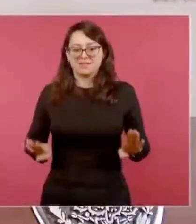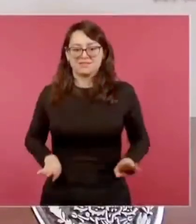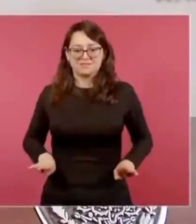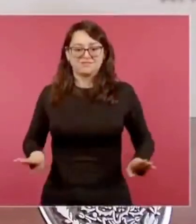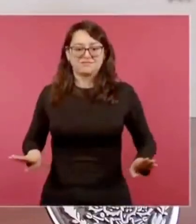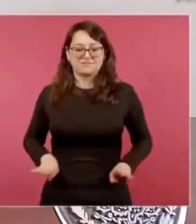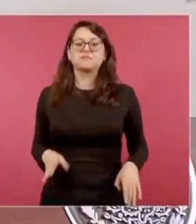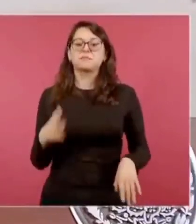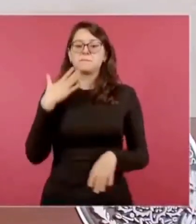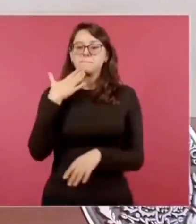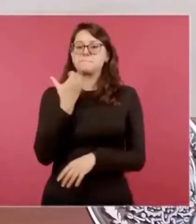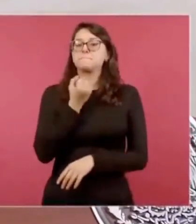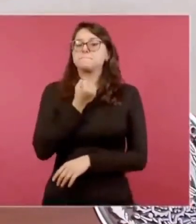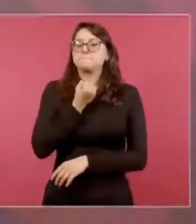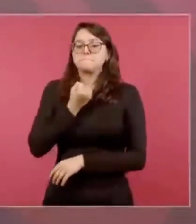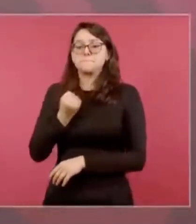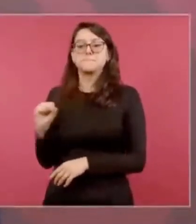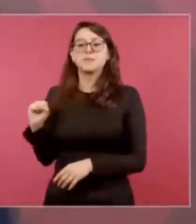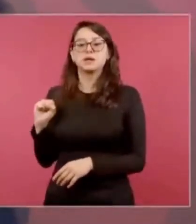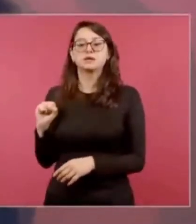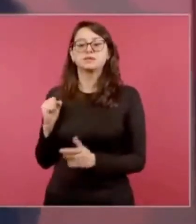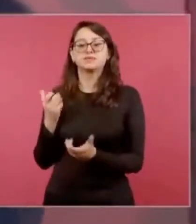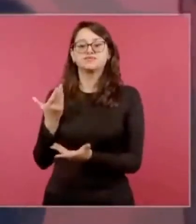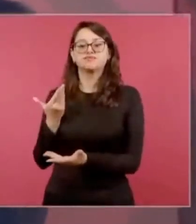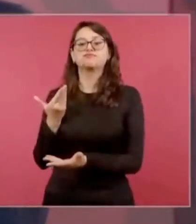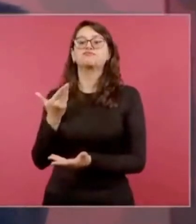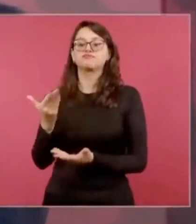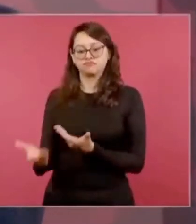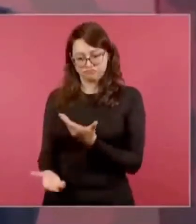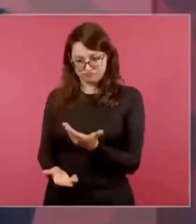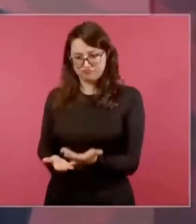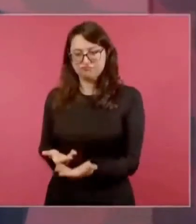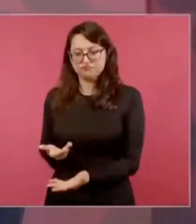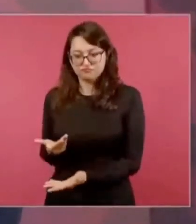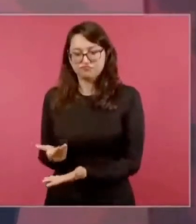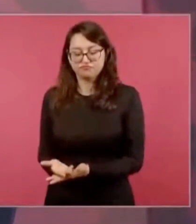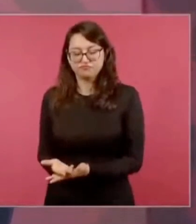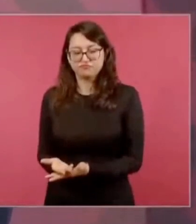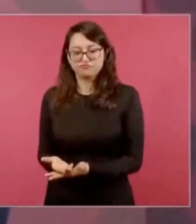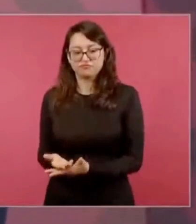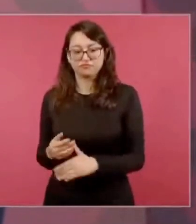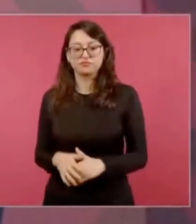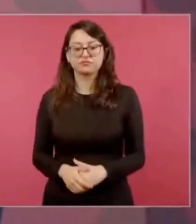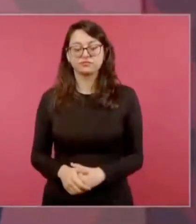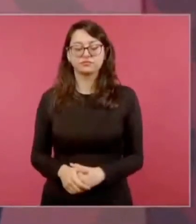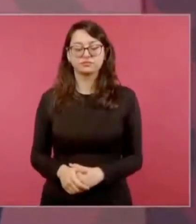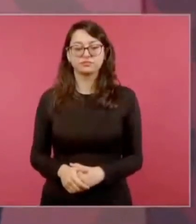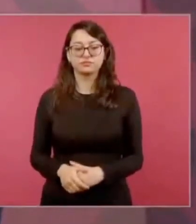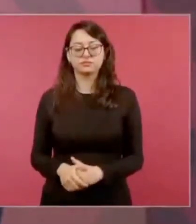virtud cuando se pone al servicio de los demás.